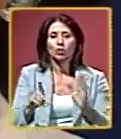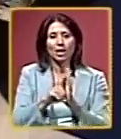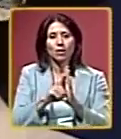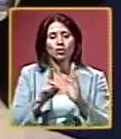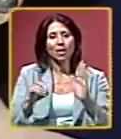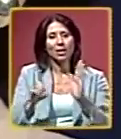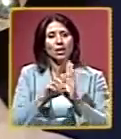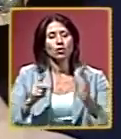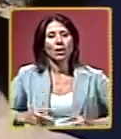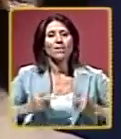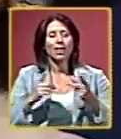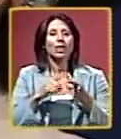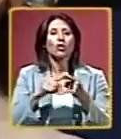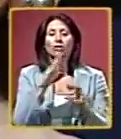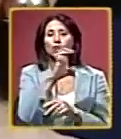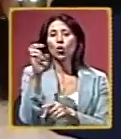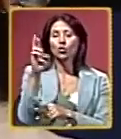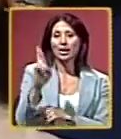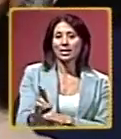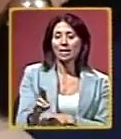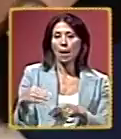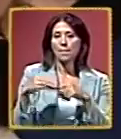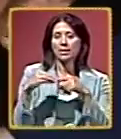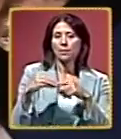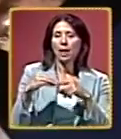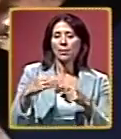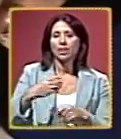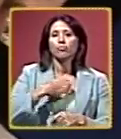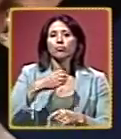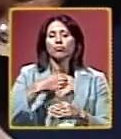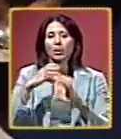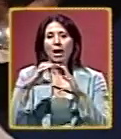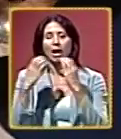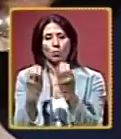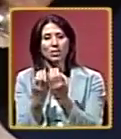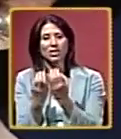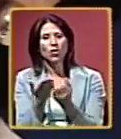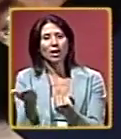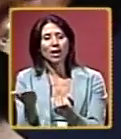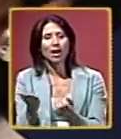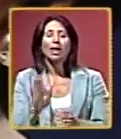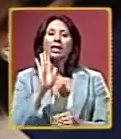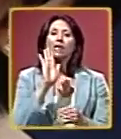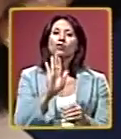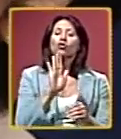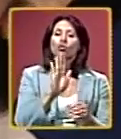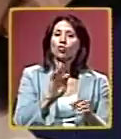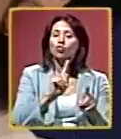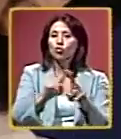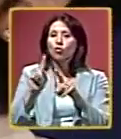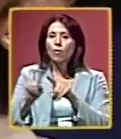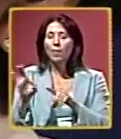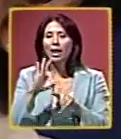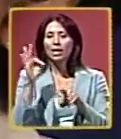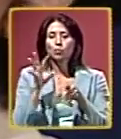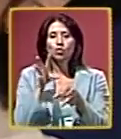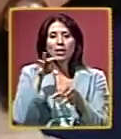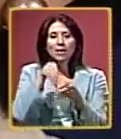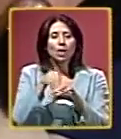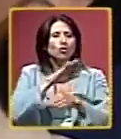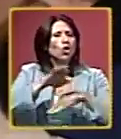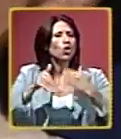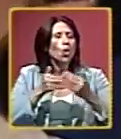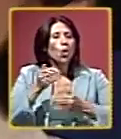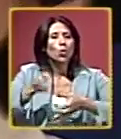Entonces, Costa Rica lo que alegó fundamentalmente en la comisión es que sus mecanismos internos, o sea, todo el sistema